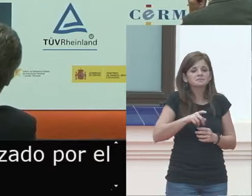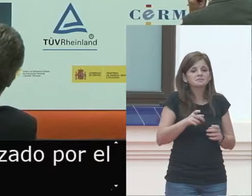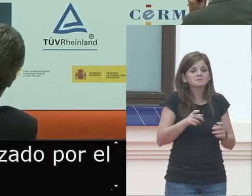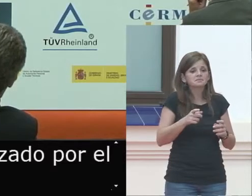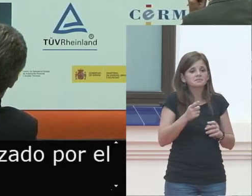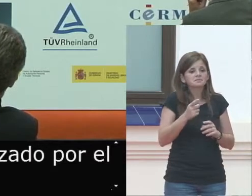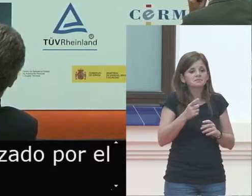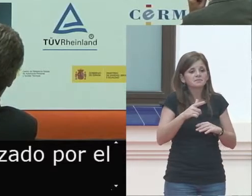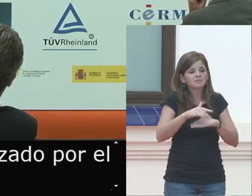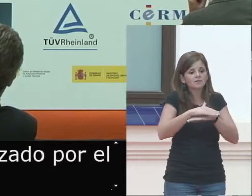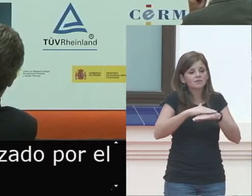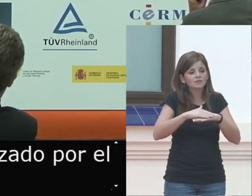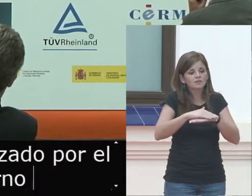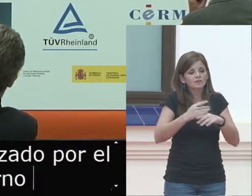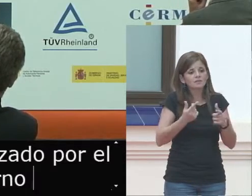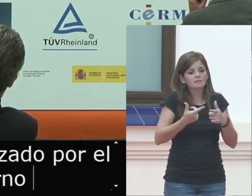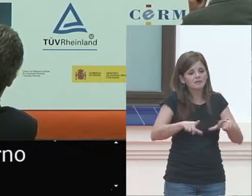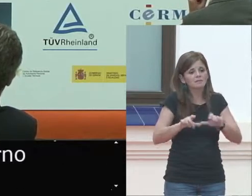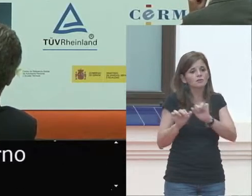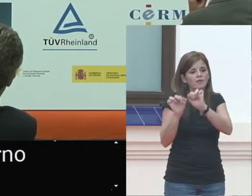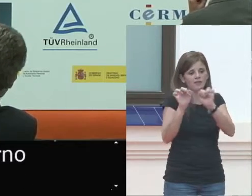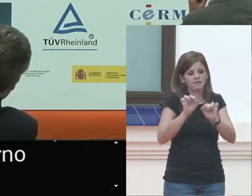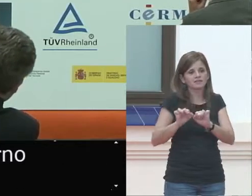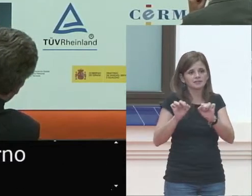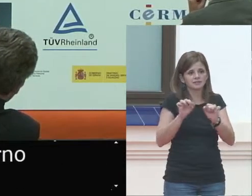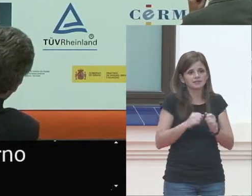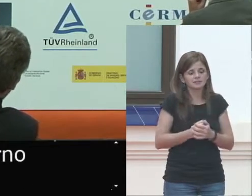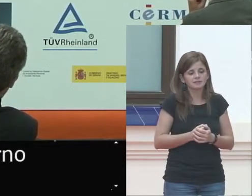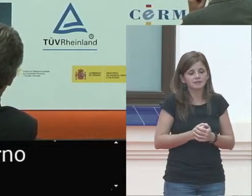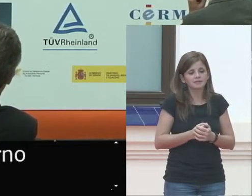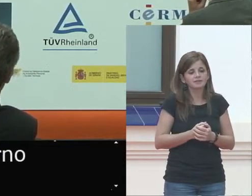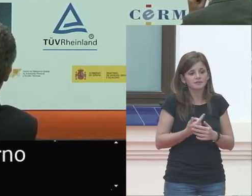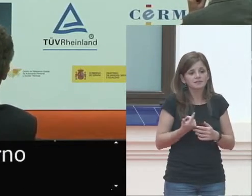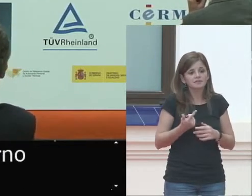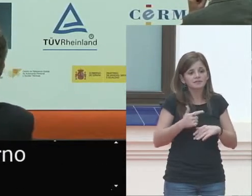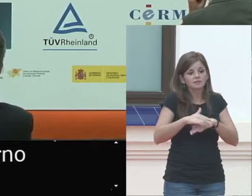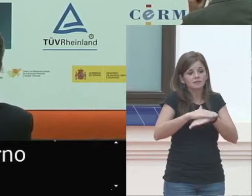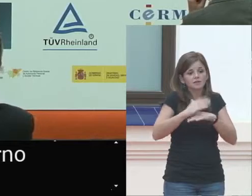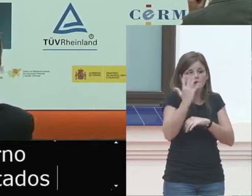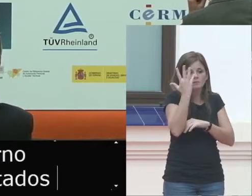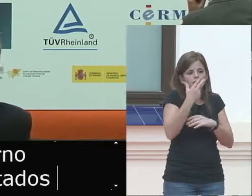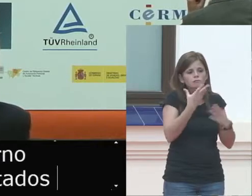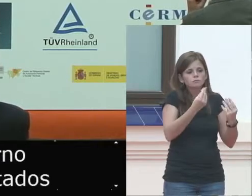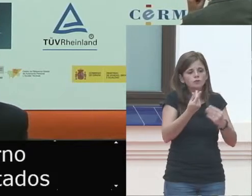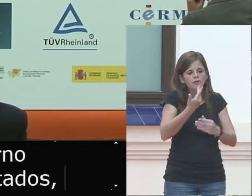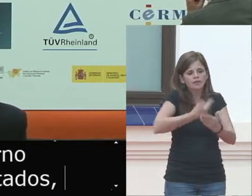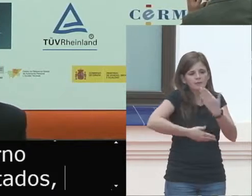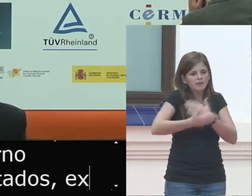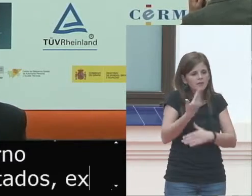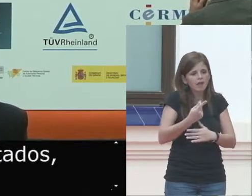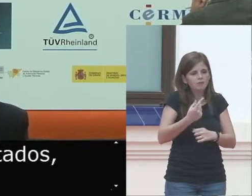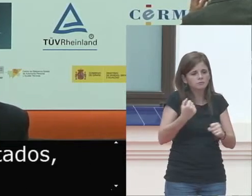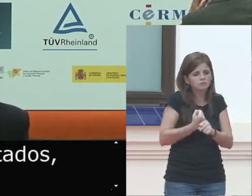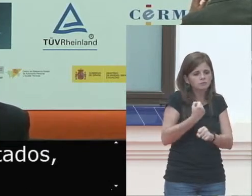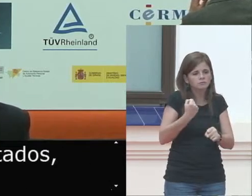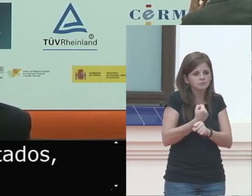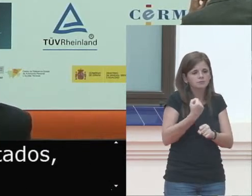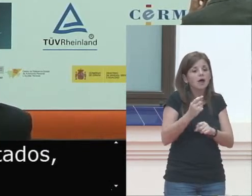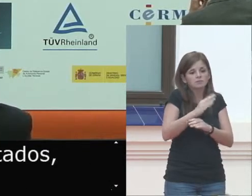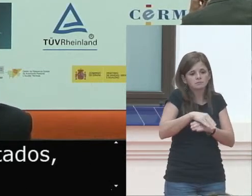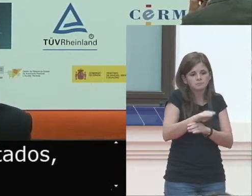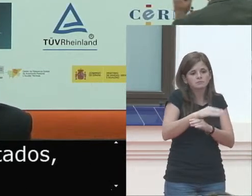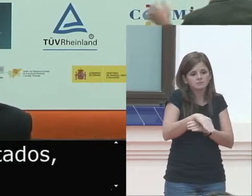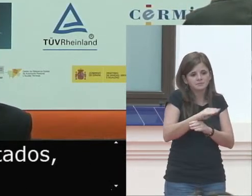El gobierno americano produce muchos discapacitados, ex-soldados, en números que tienen